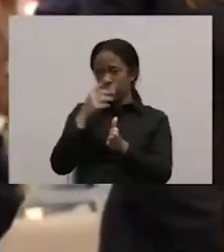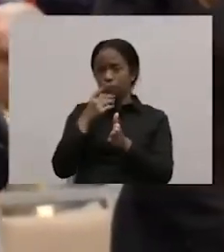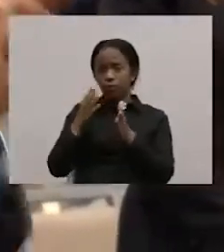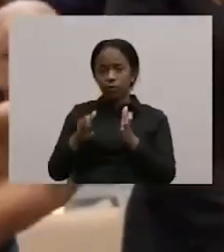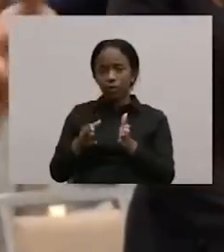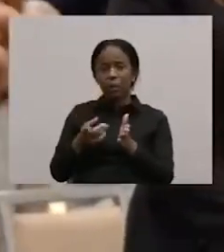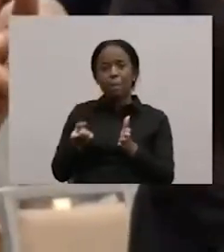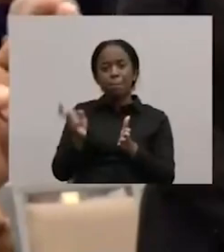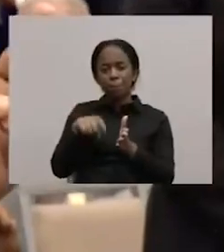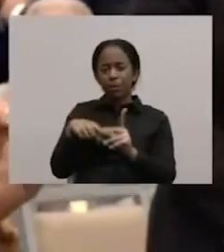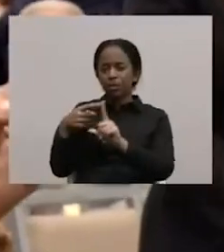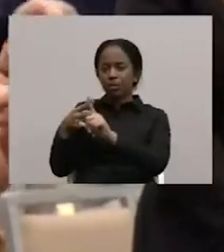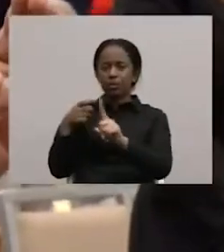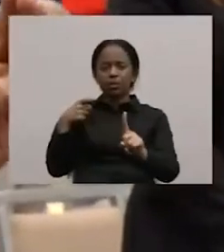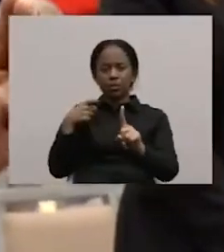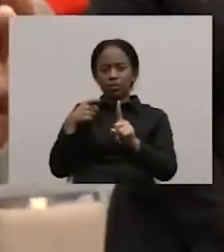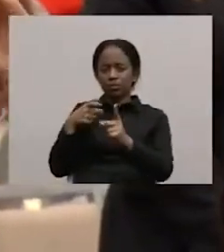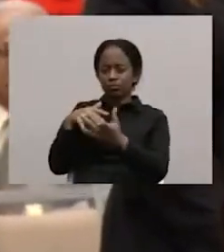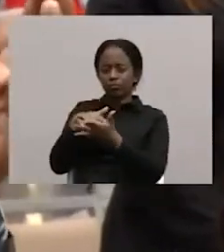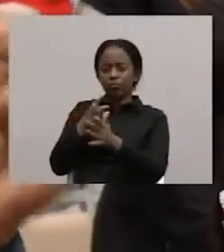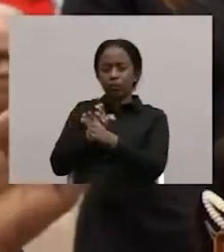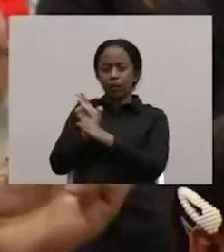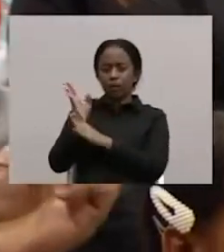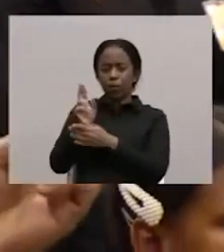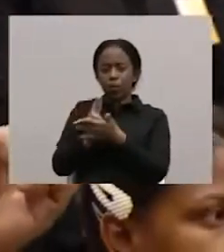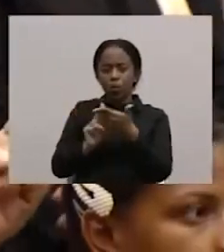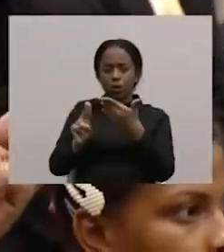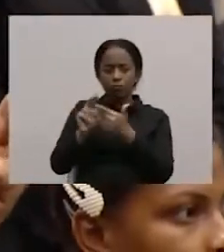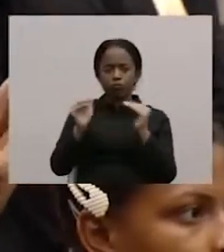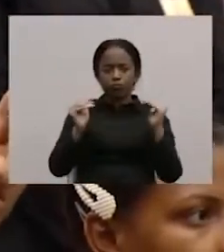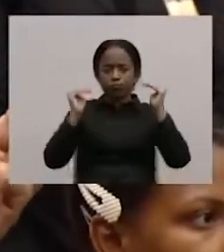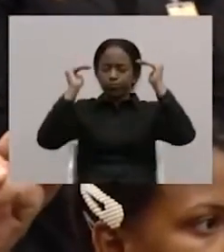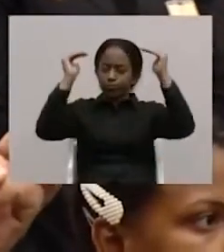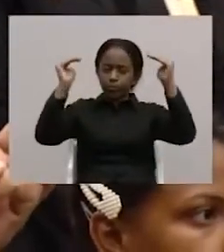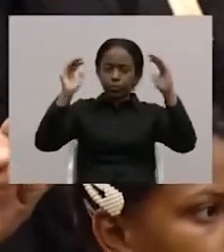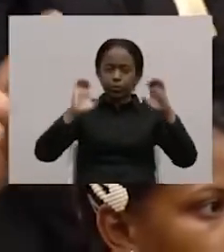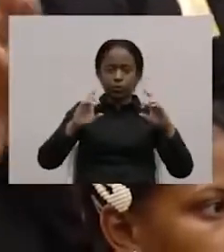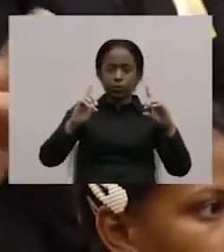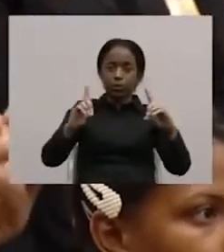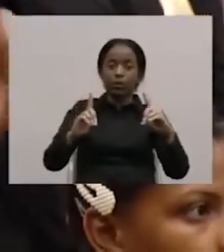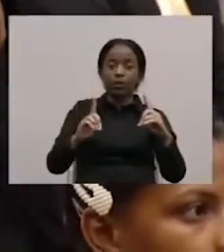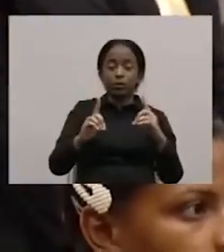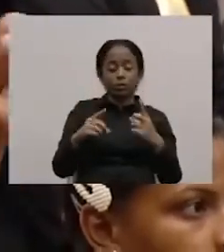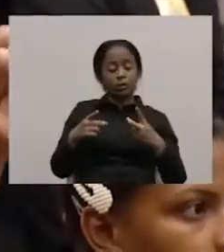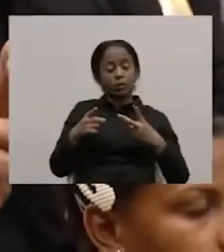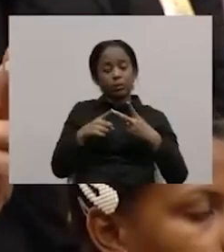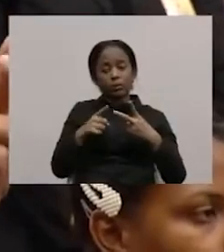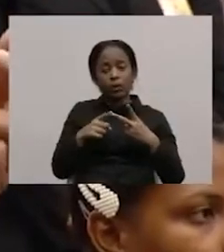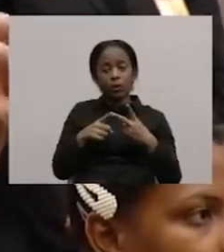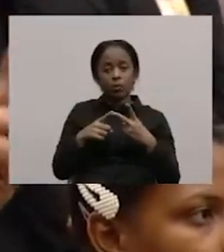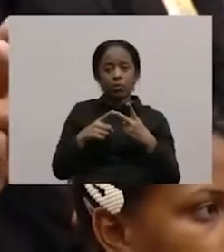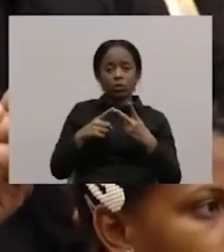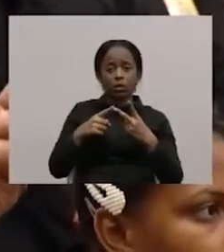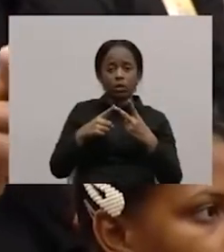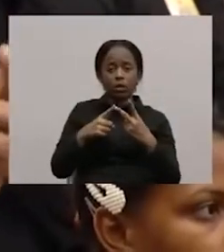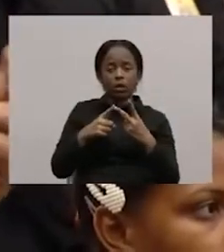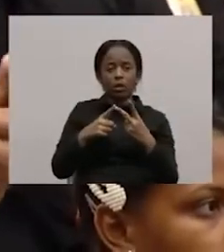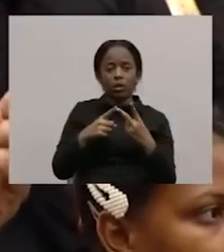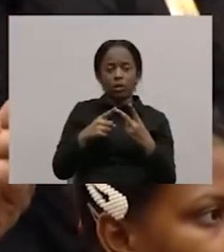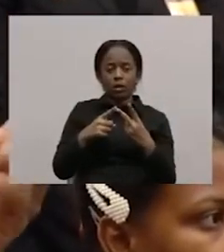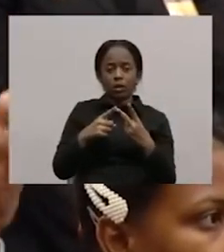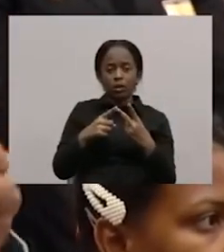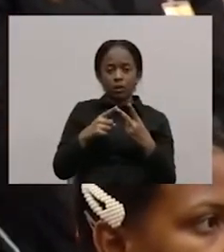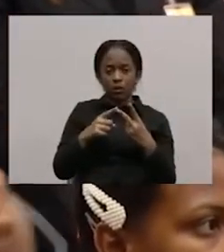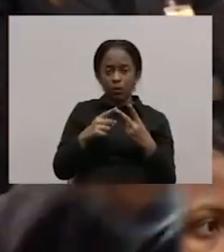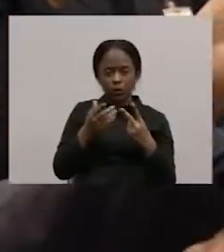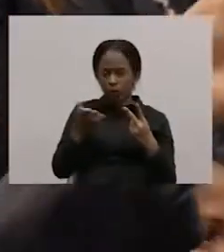ser egresado de la universidad, del nivel superior. Y segundo, dejamos, hay una parte que